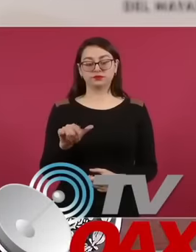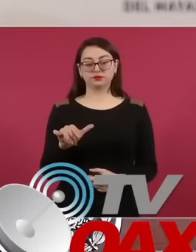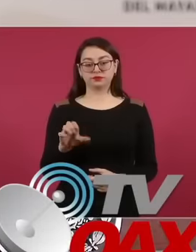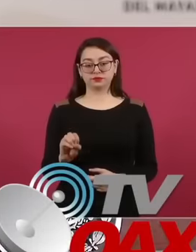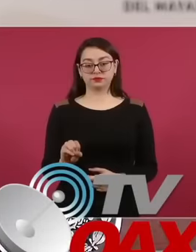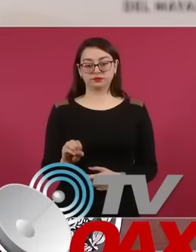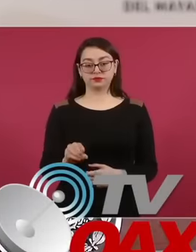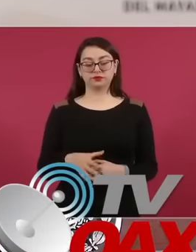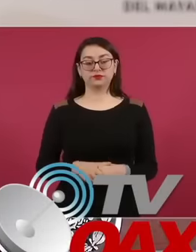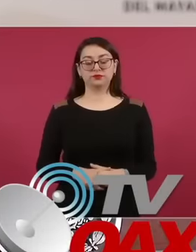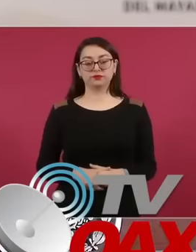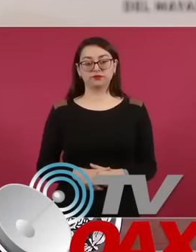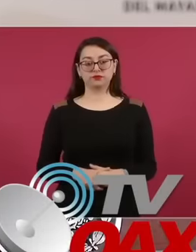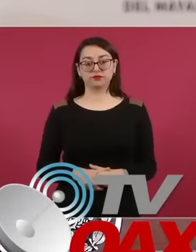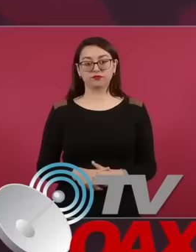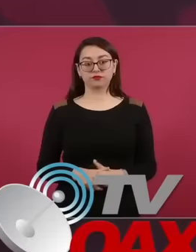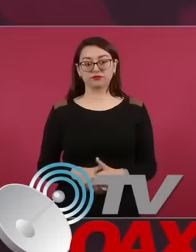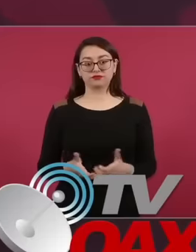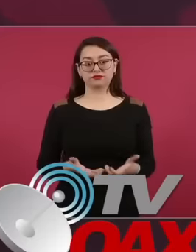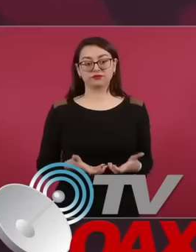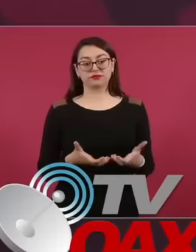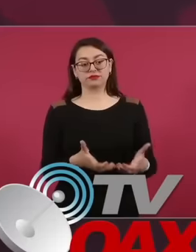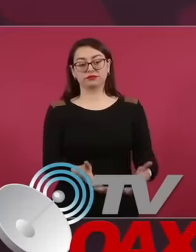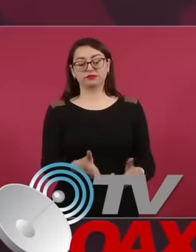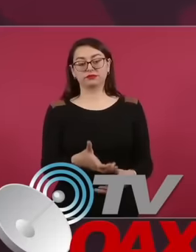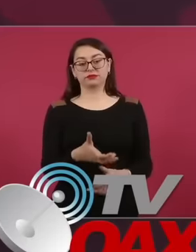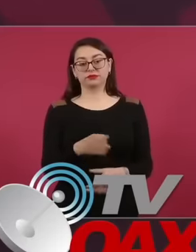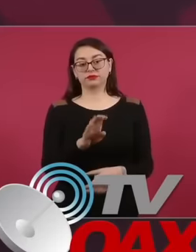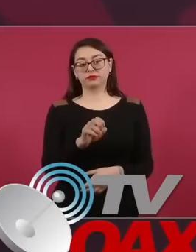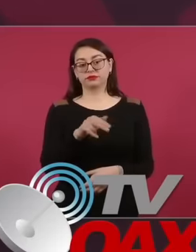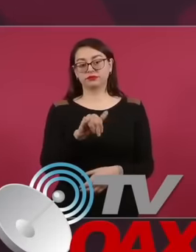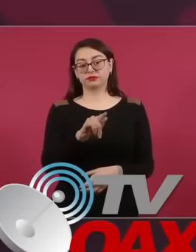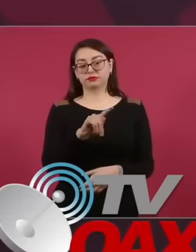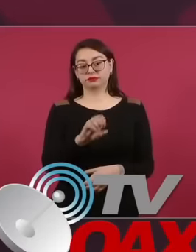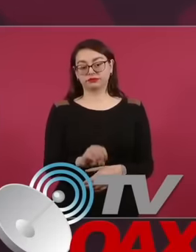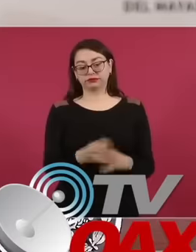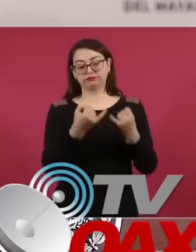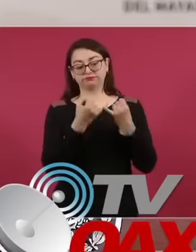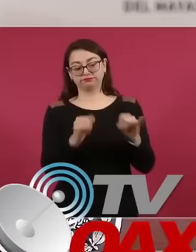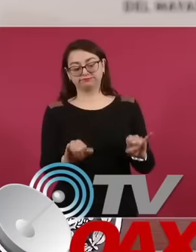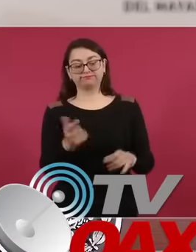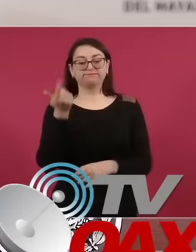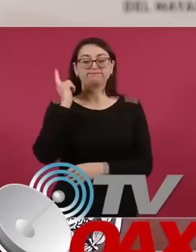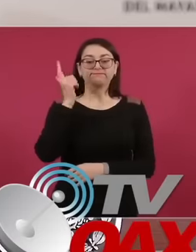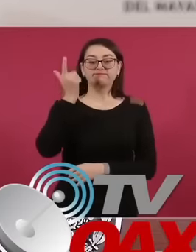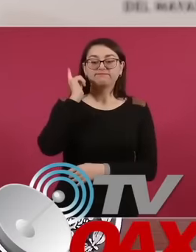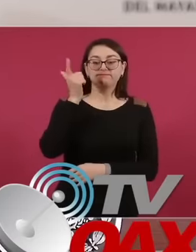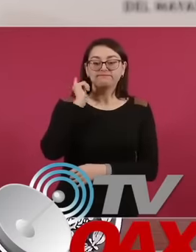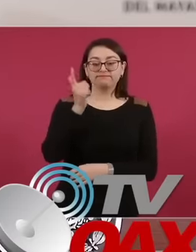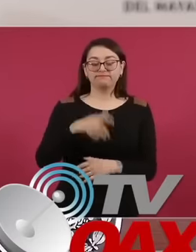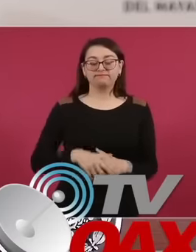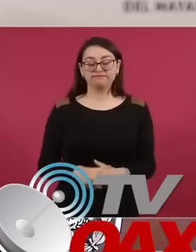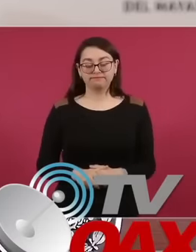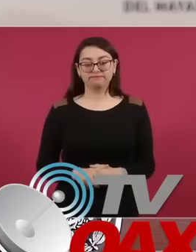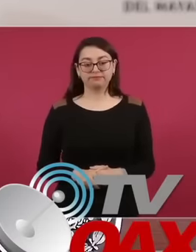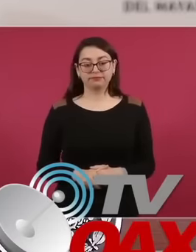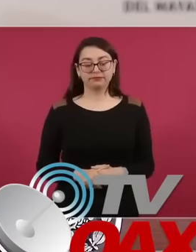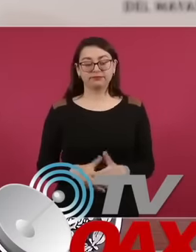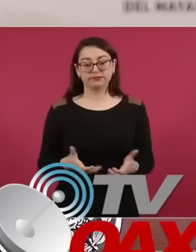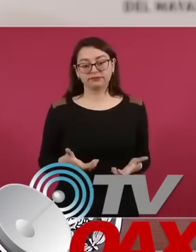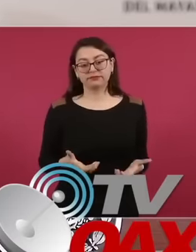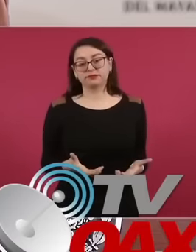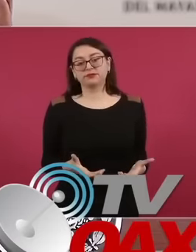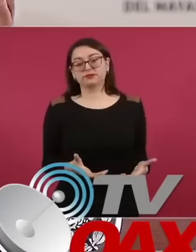Espero que inauguremos el Camino de Benito. Es un camino que se está